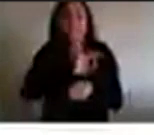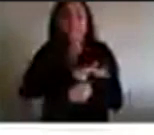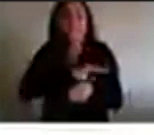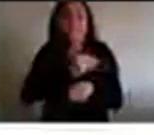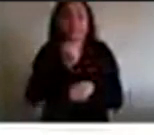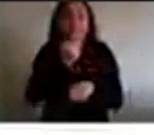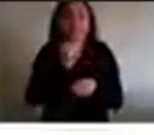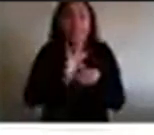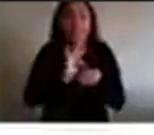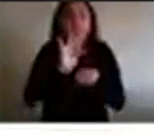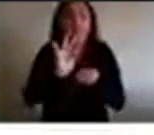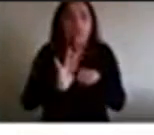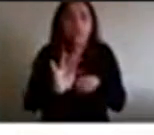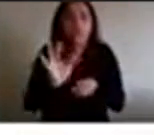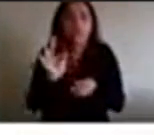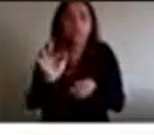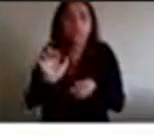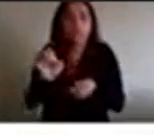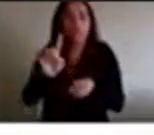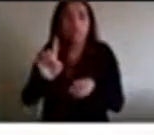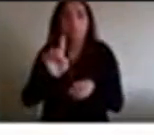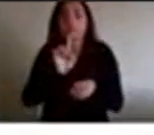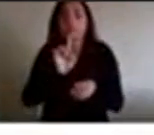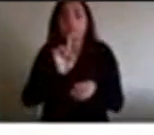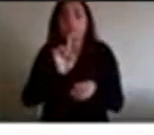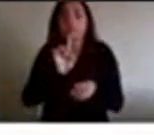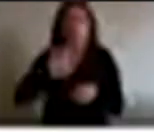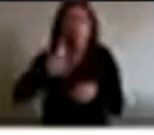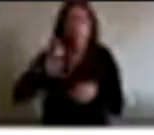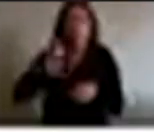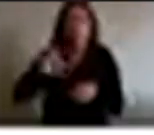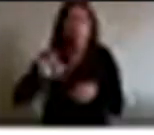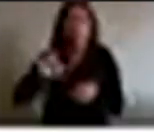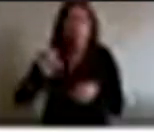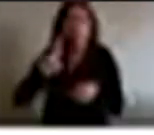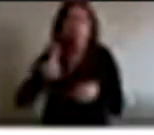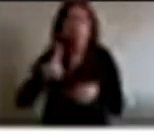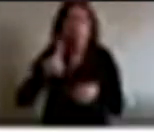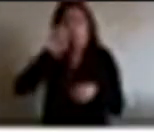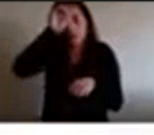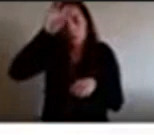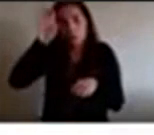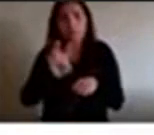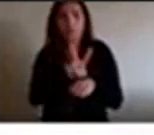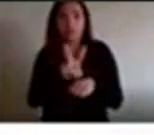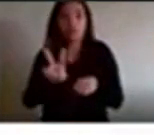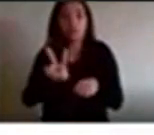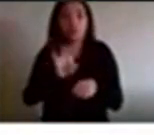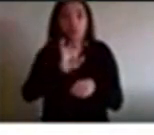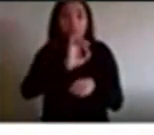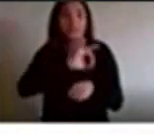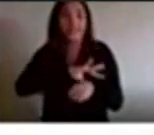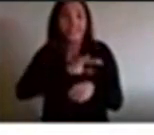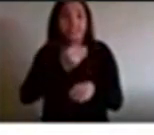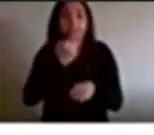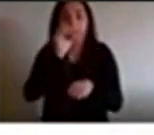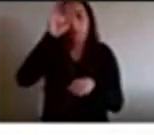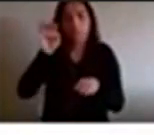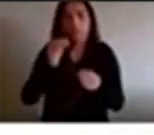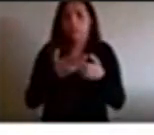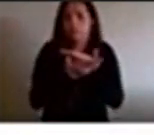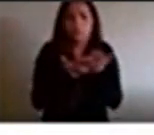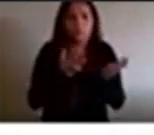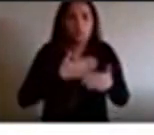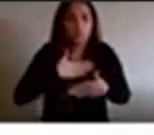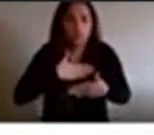que a todas las empresas que se están conectando en el día de hoy, si no alcanzaron a ver esas ponencias, pueden ingresar nuevamente a